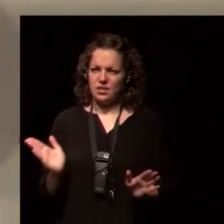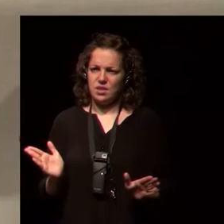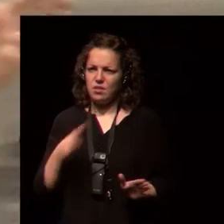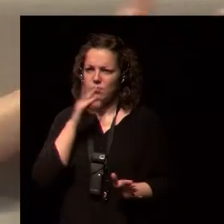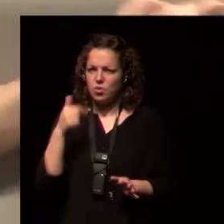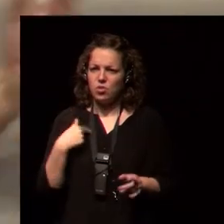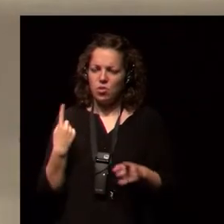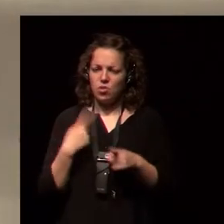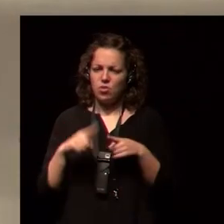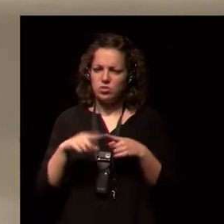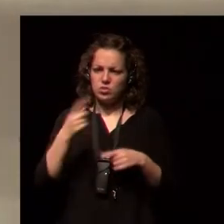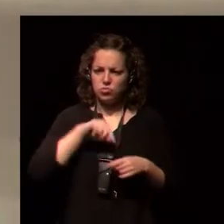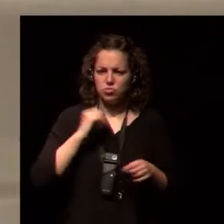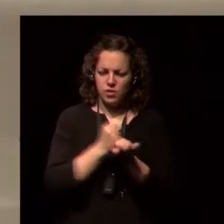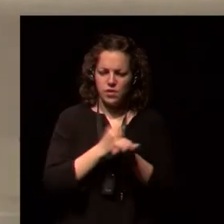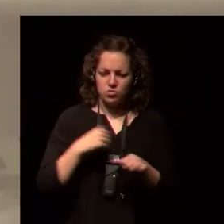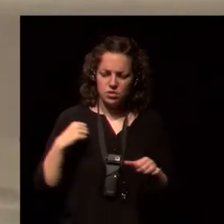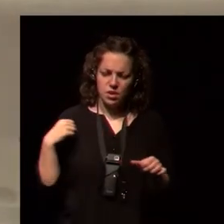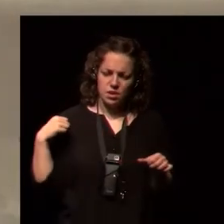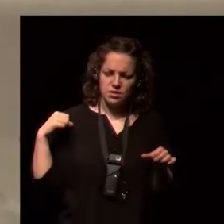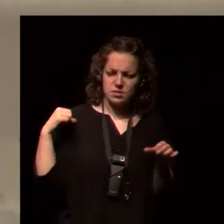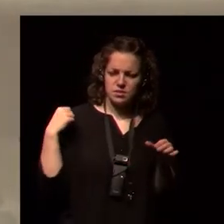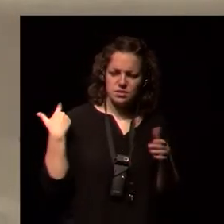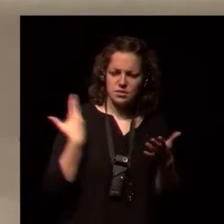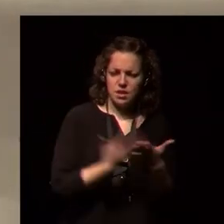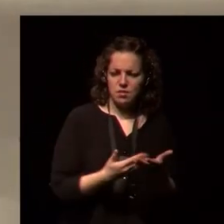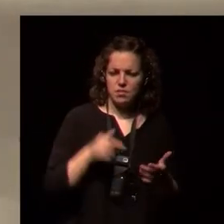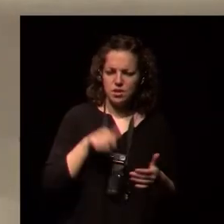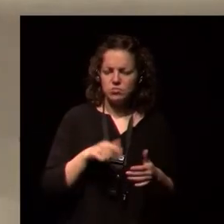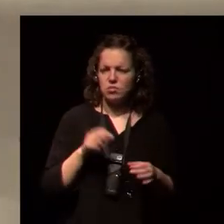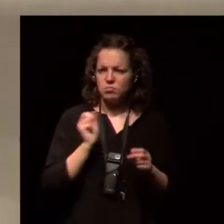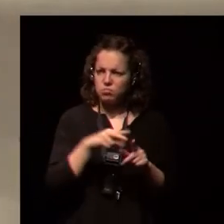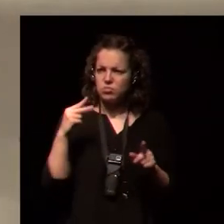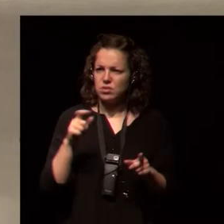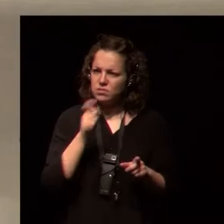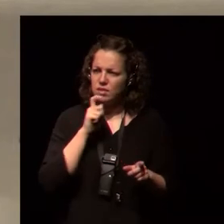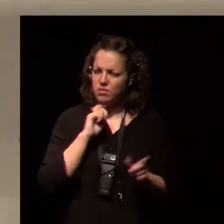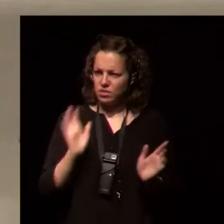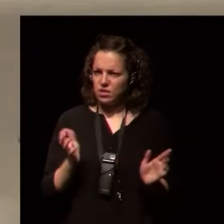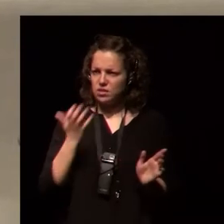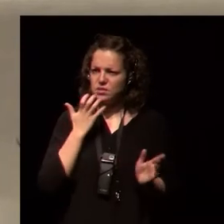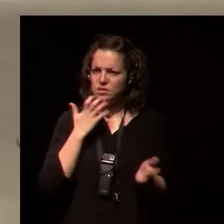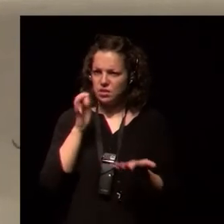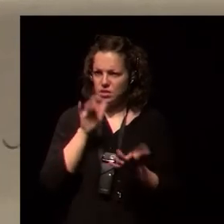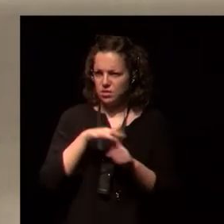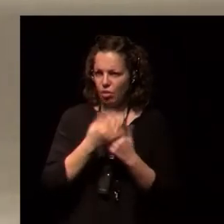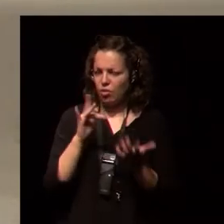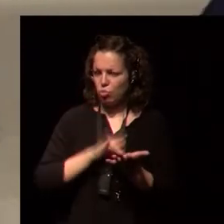con lo que hemos estado trabajando siempre, y es una posición muy complicada si te encuentras así. Para